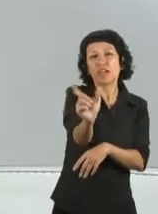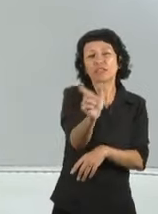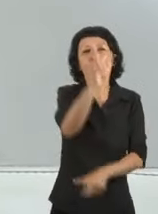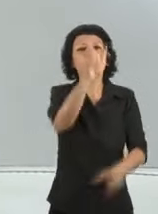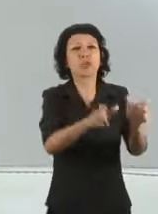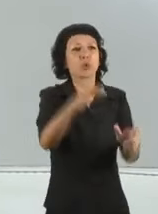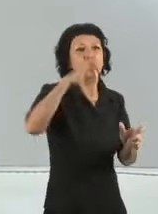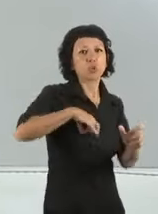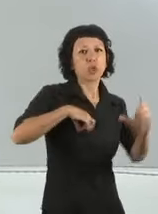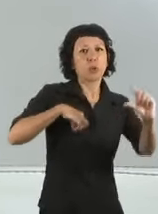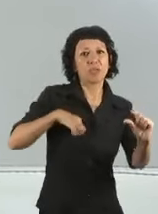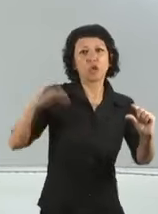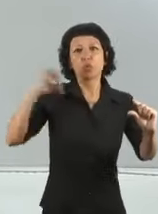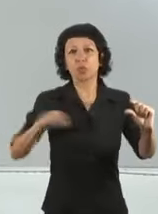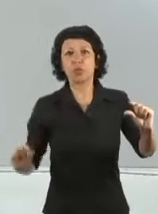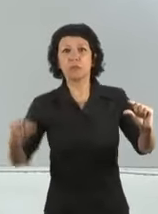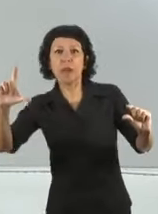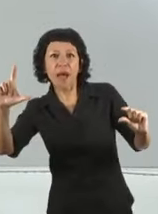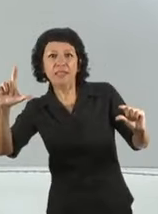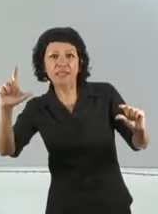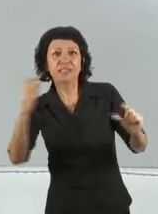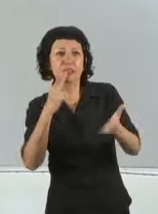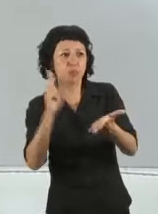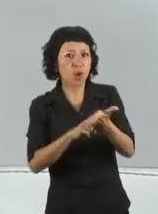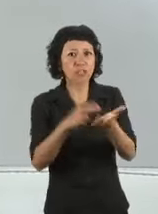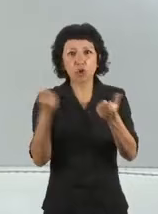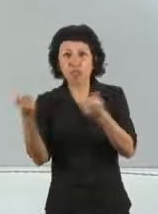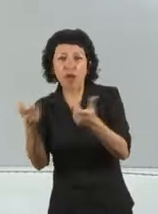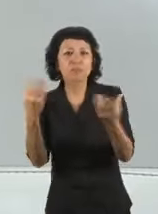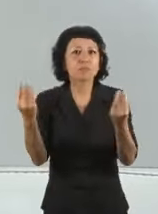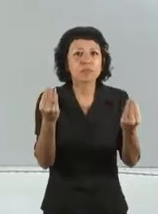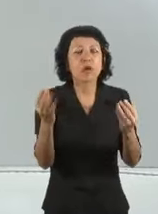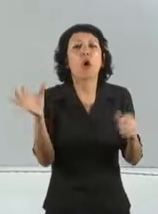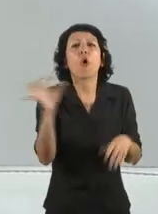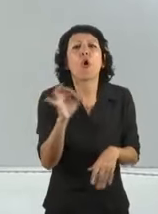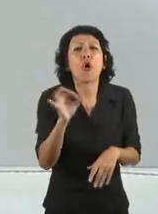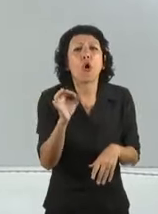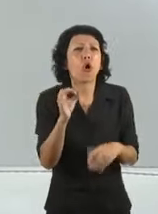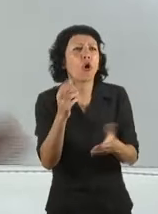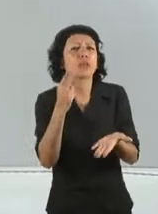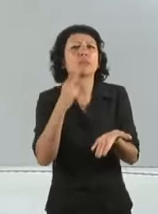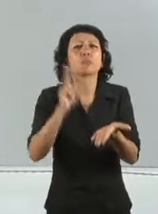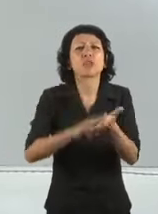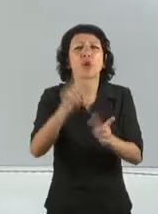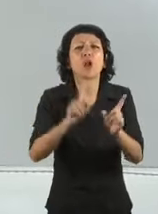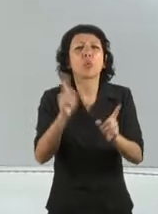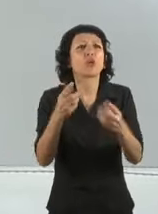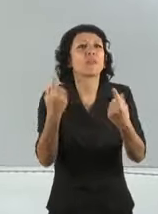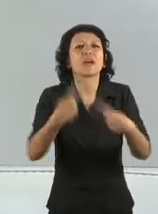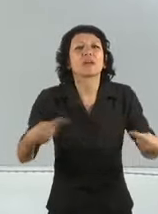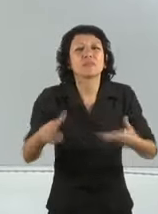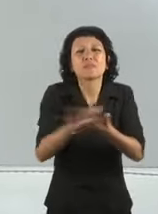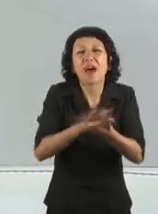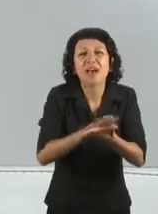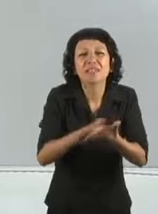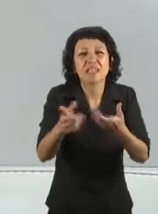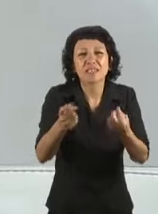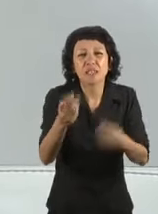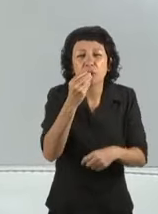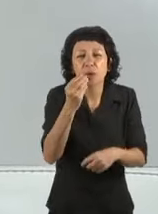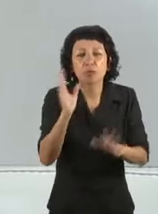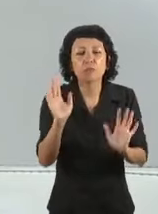O tal vez un IVA restrictivo para los productos de la canasta básica o bajar algunos puntos del IVA conceptualmente digo eso y por otro lado